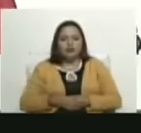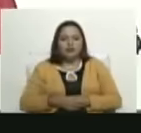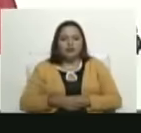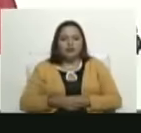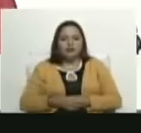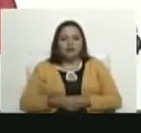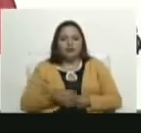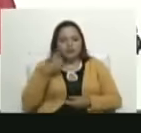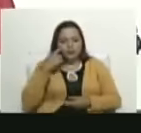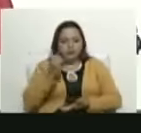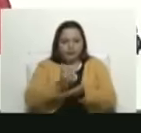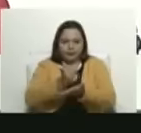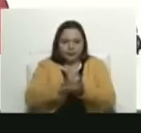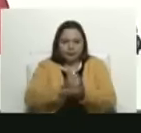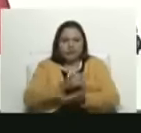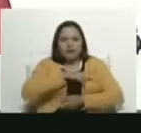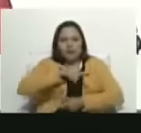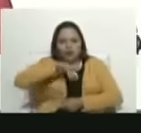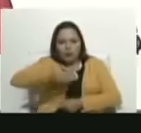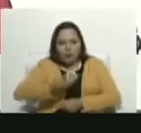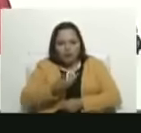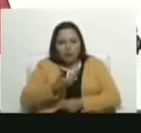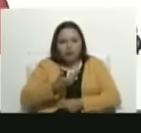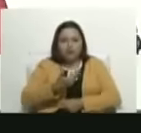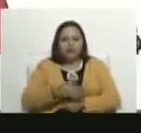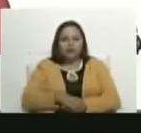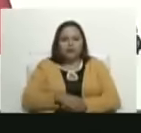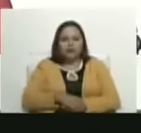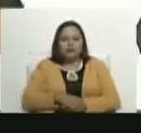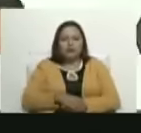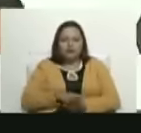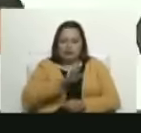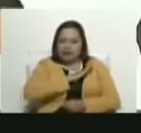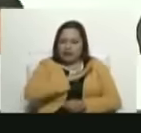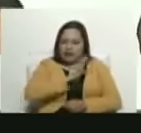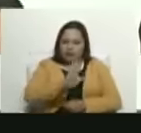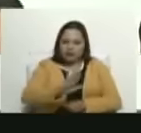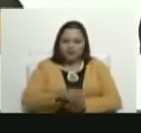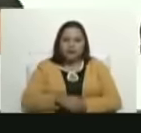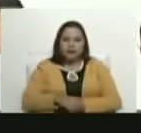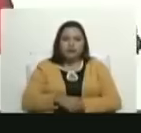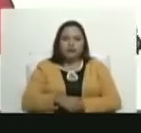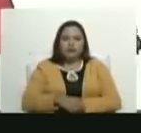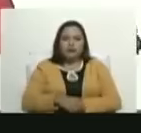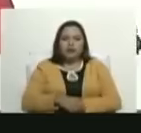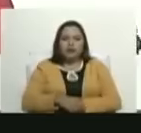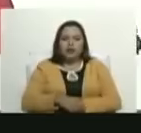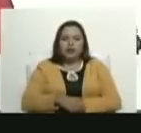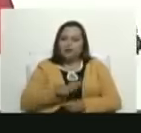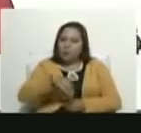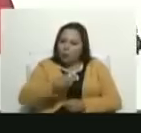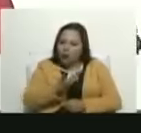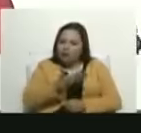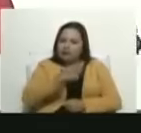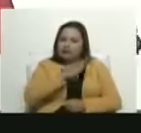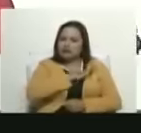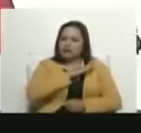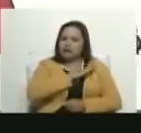Mira, nosotros podemos tener, Hugo, nosotros podemos tener